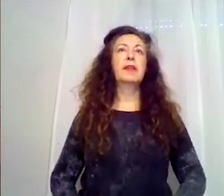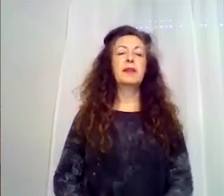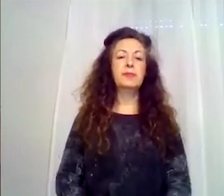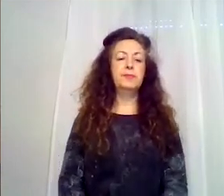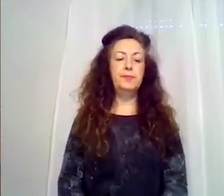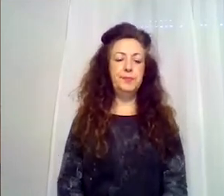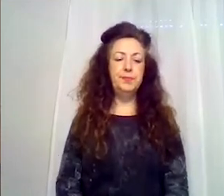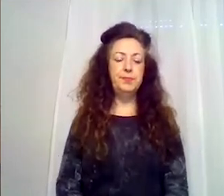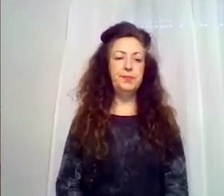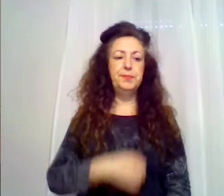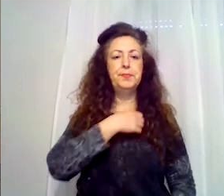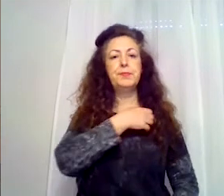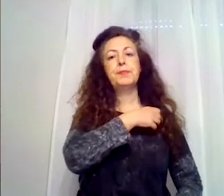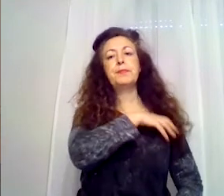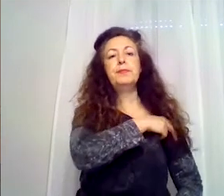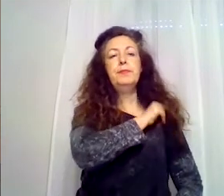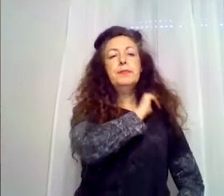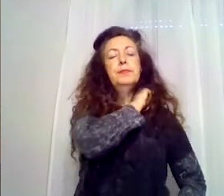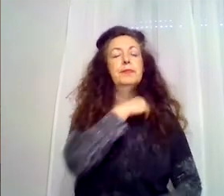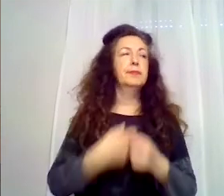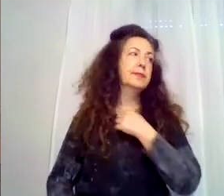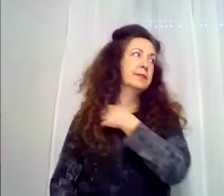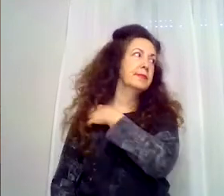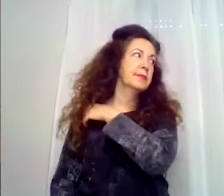ustedes por su atención. Muchísimas gracias.